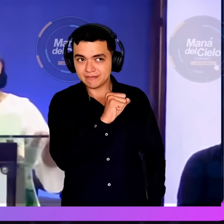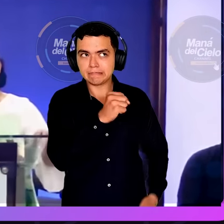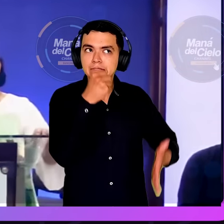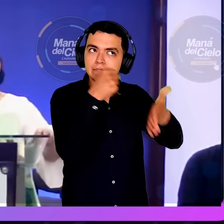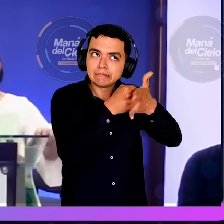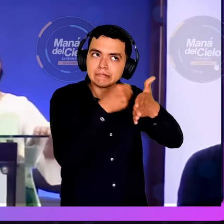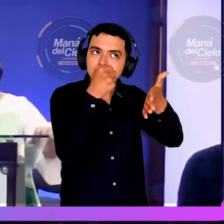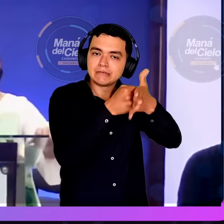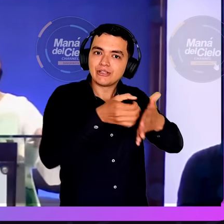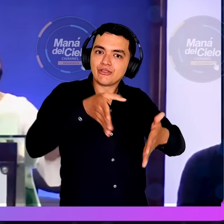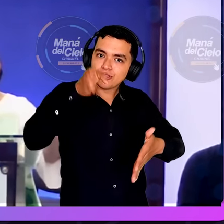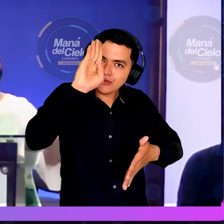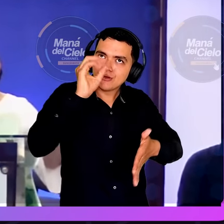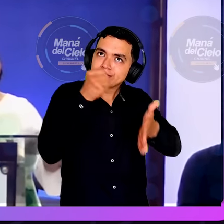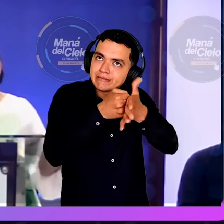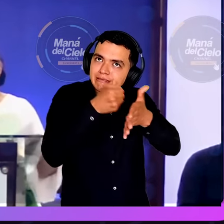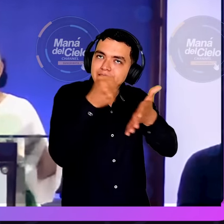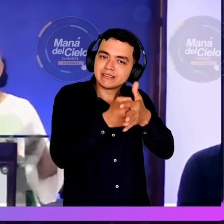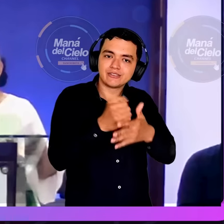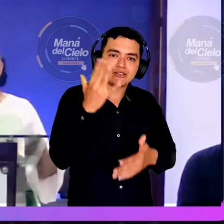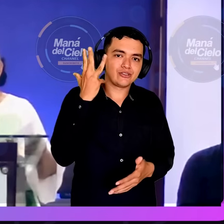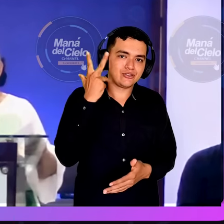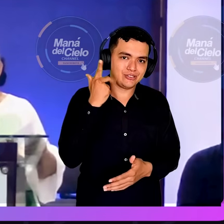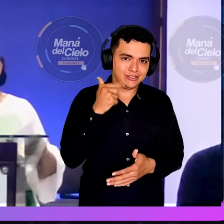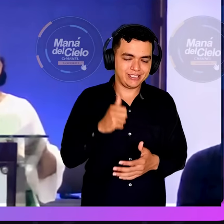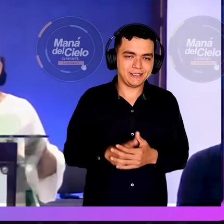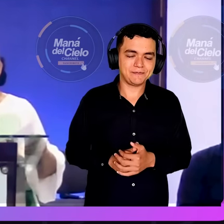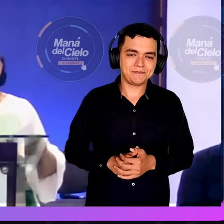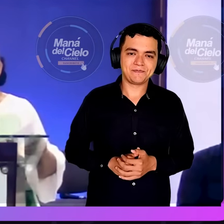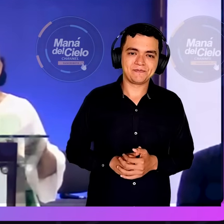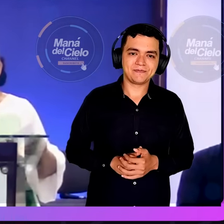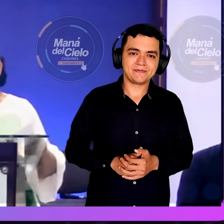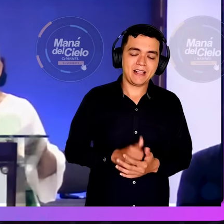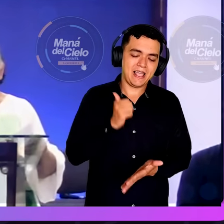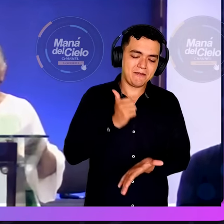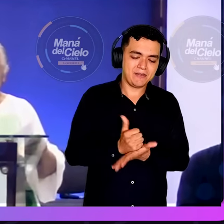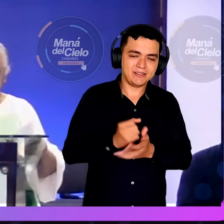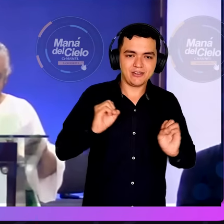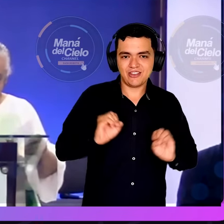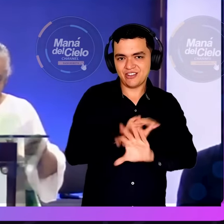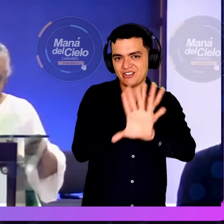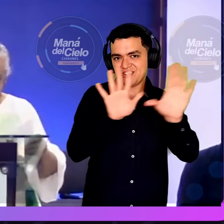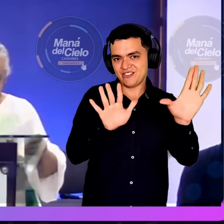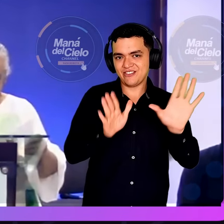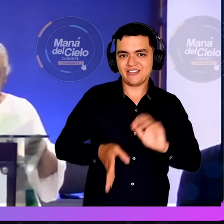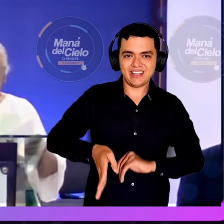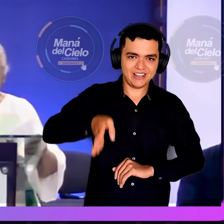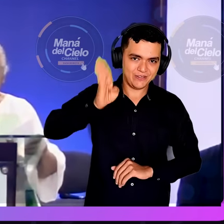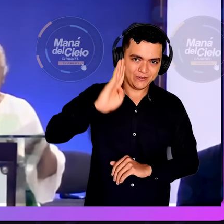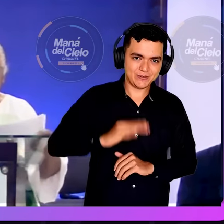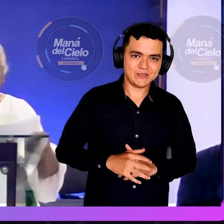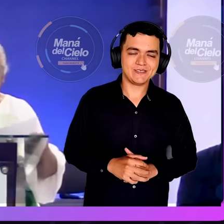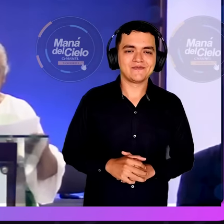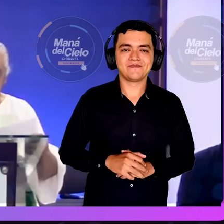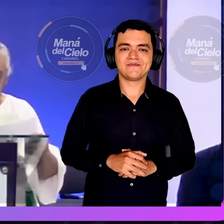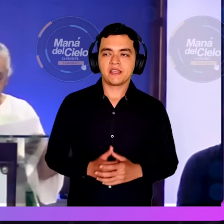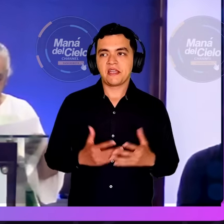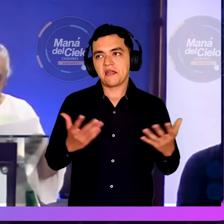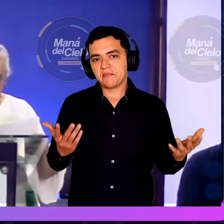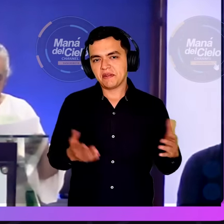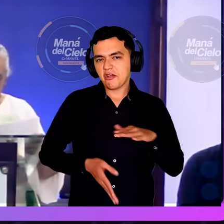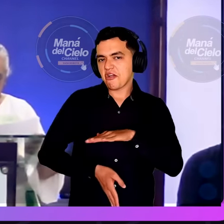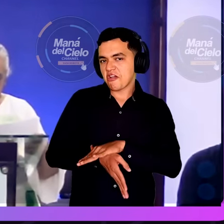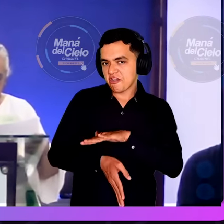Ahora sí vamos. Este era un abrebocas, pero ya es parte del mensaje. Ahora sí vamos a esta